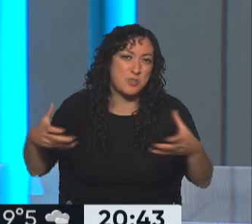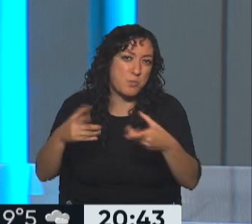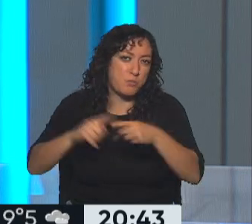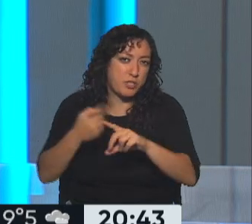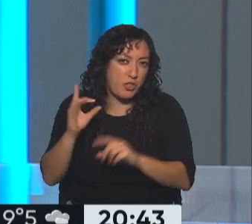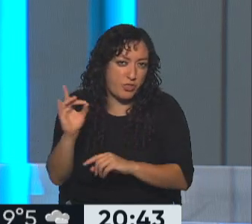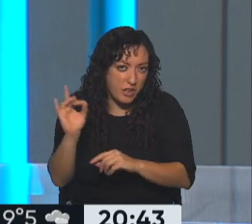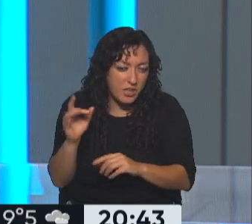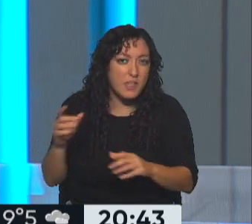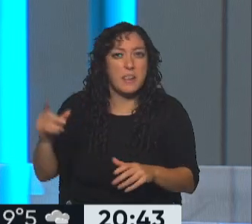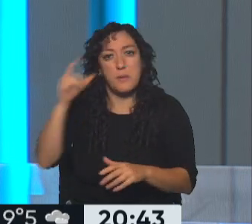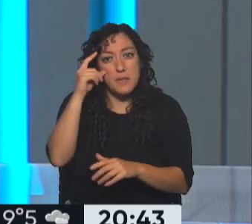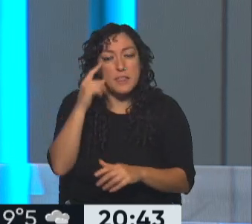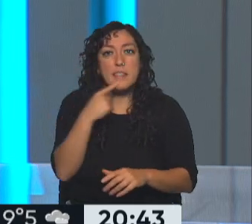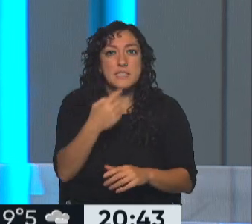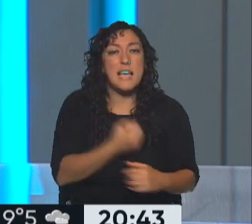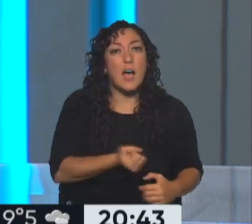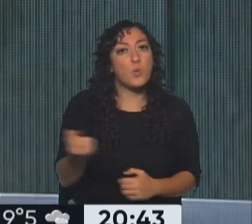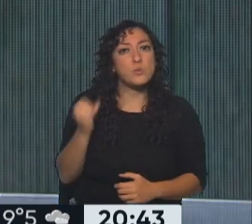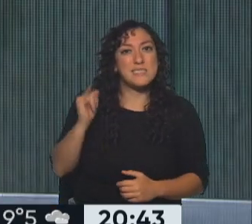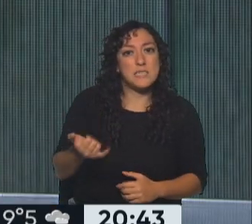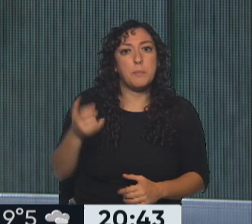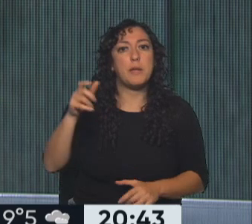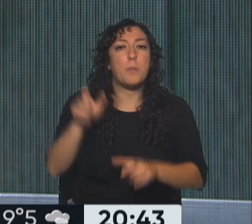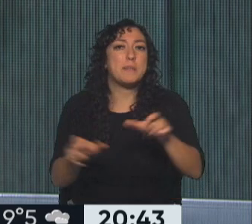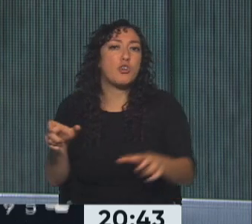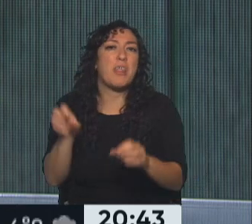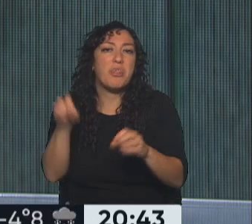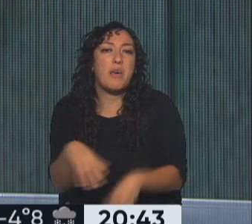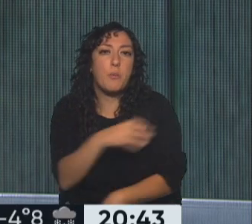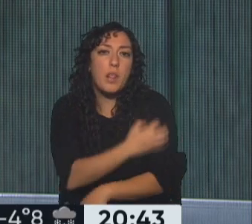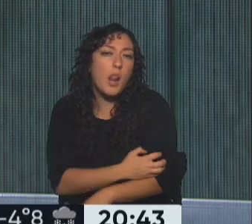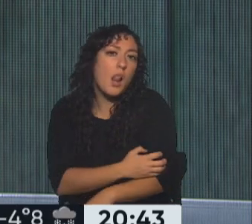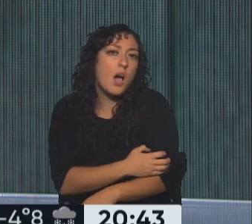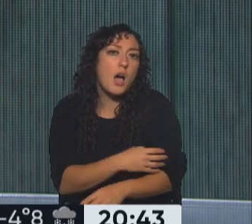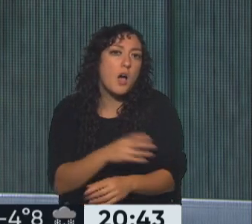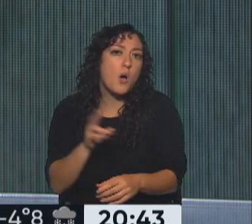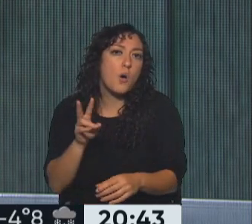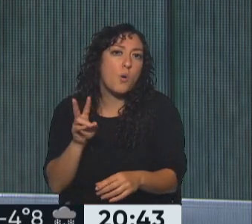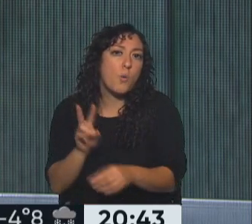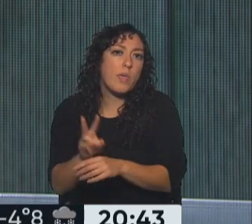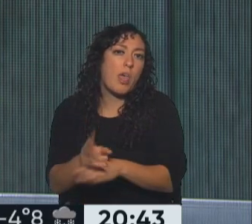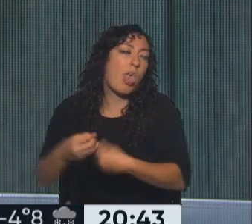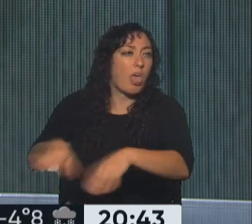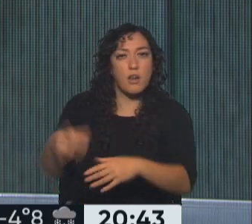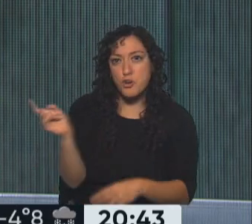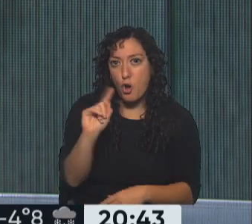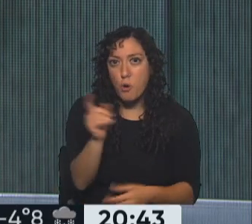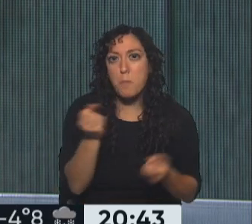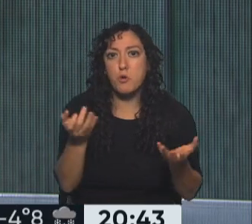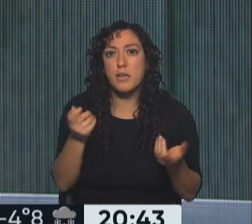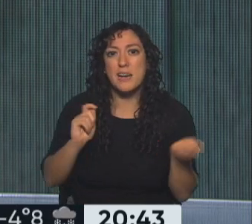dice, ok el ajuste, pero no desprotejas a los más débiles. Básicamente porque si no tus reformas no